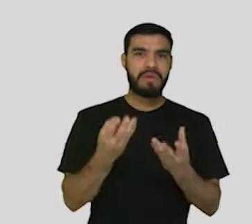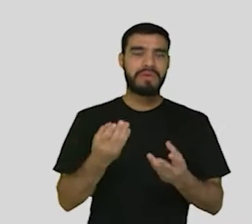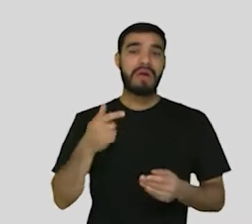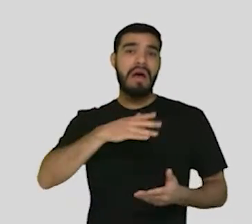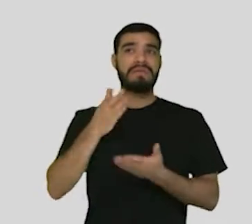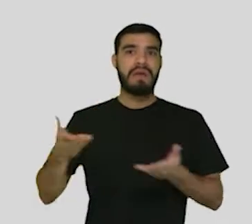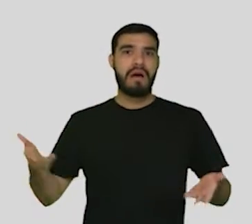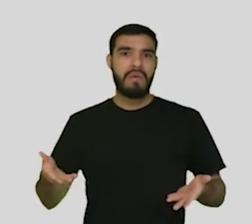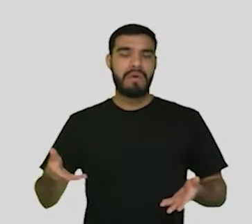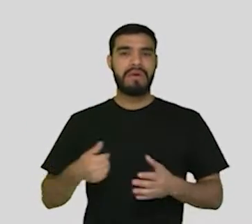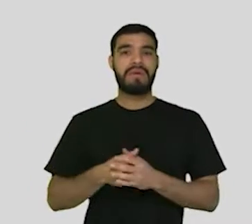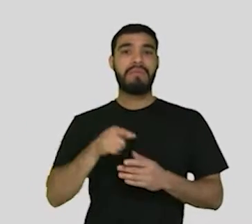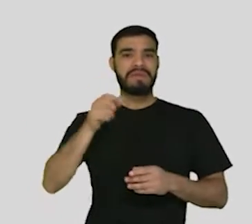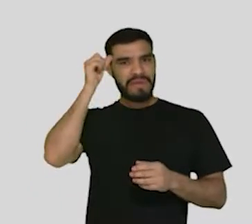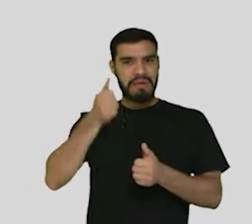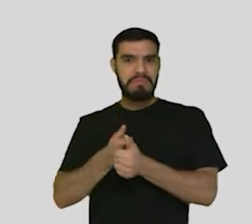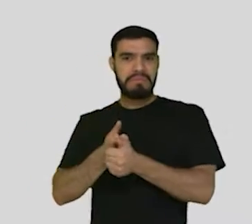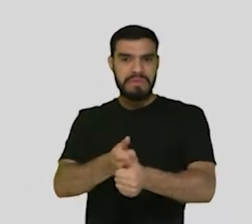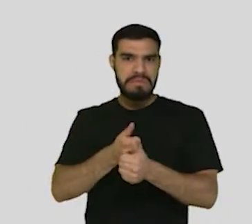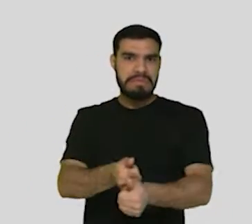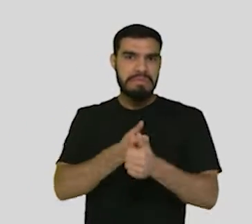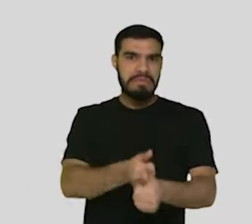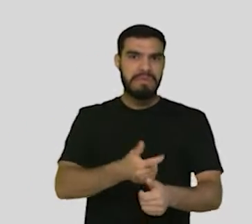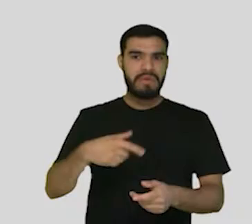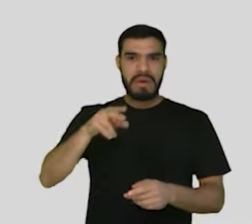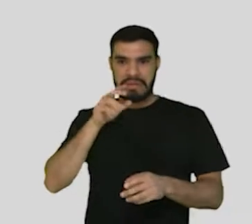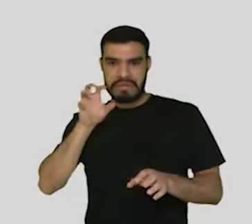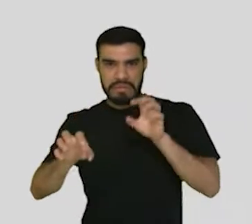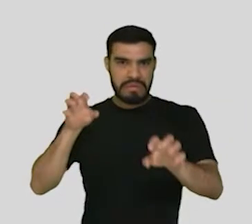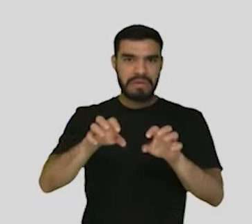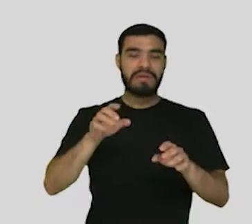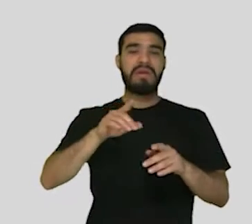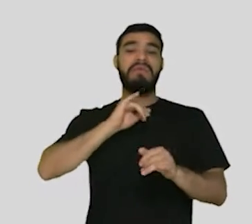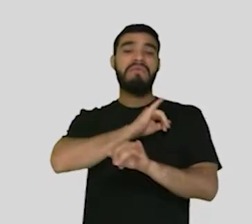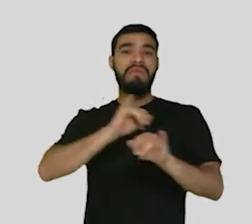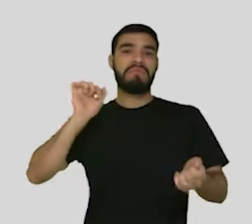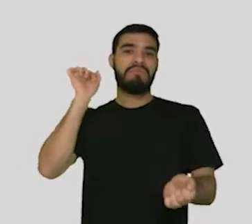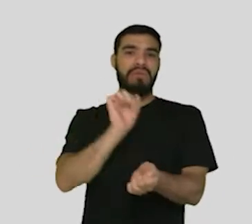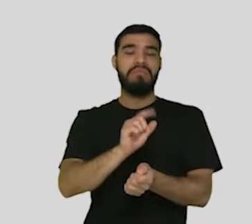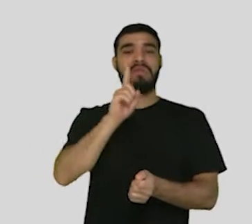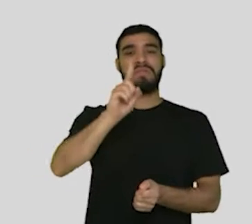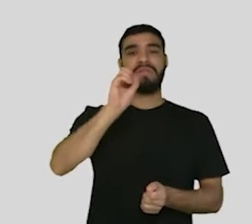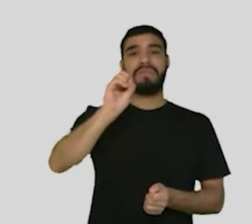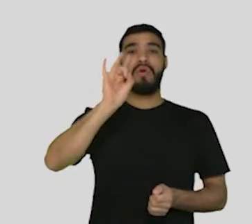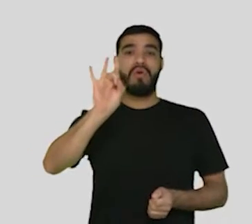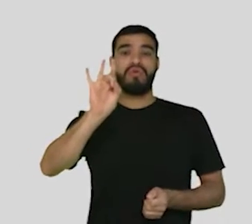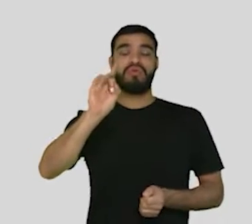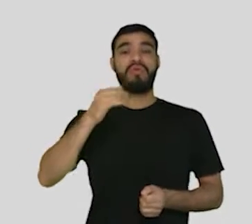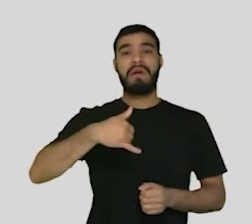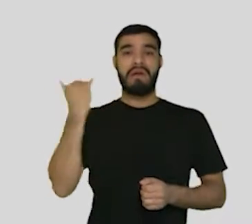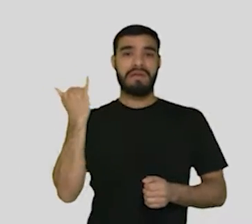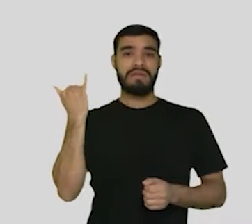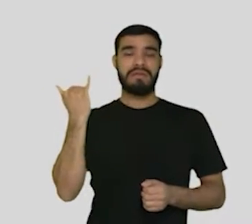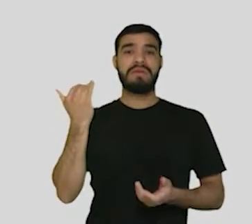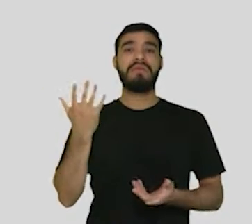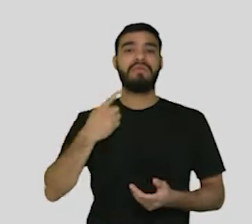Hugo Terejena. Cheperamo operaba a Eva Cueva en persecución a Inchaguata Pichape. Ja Upeva,